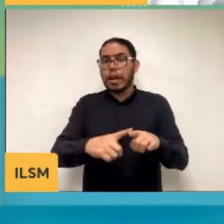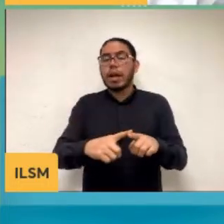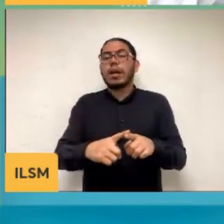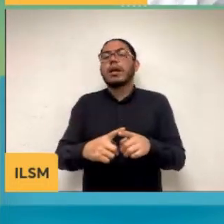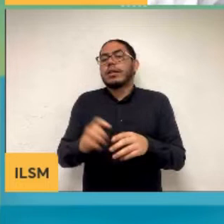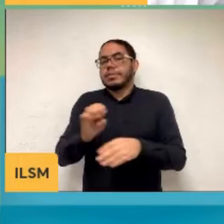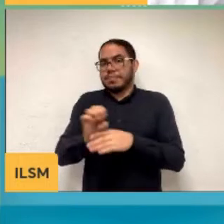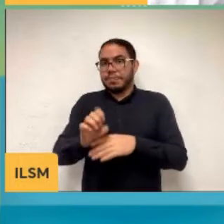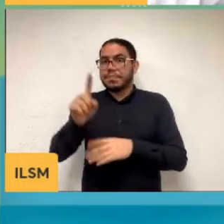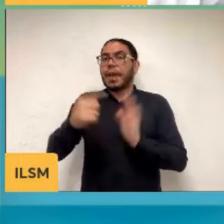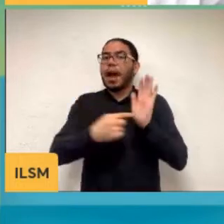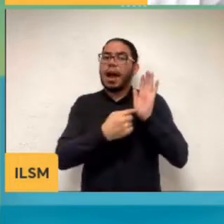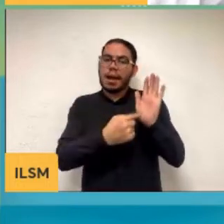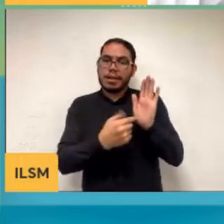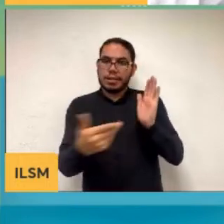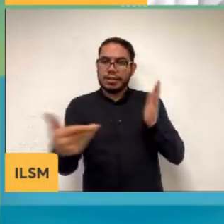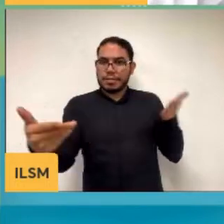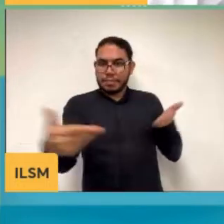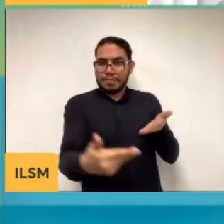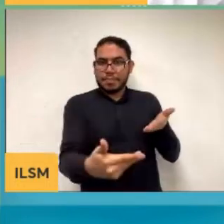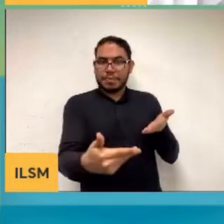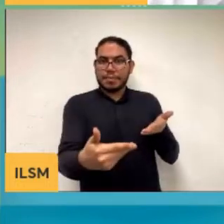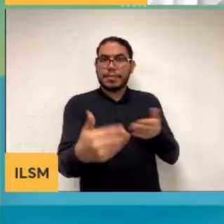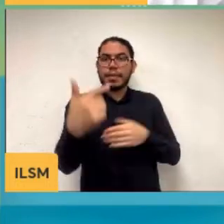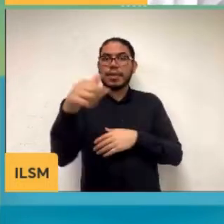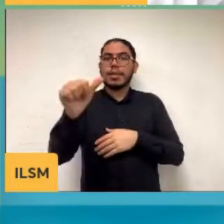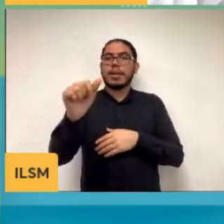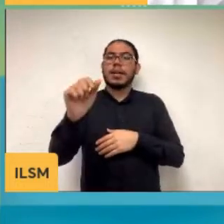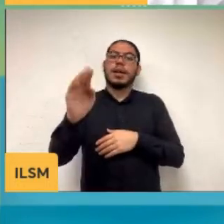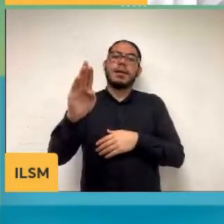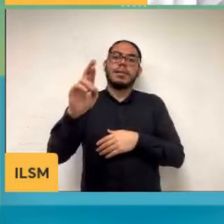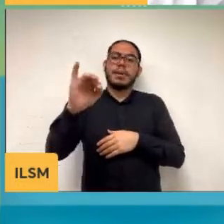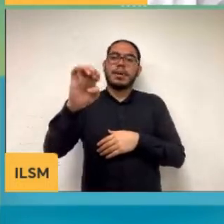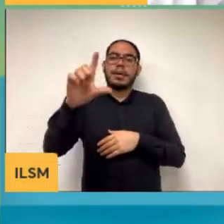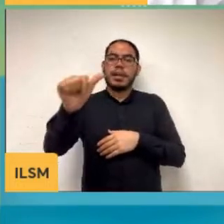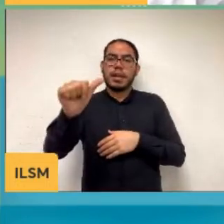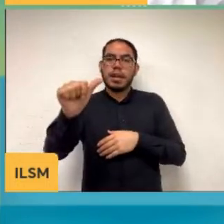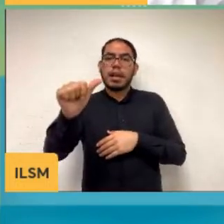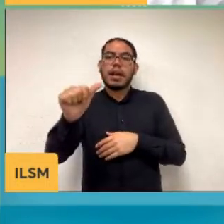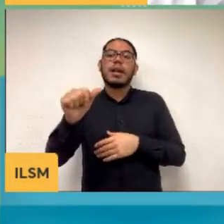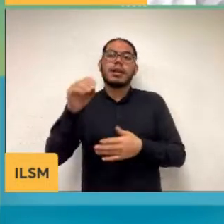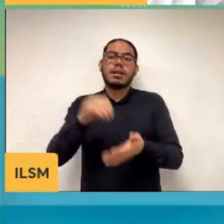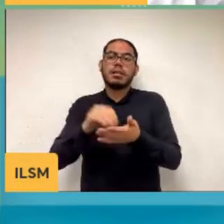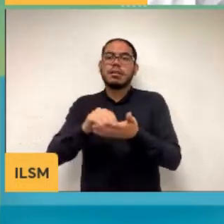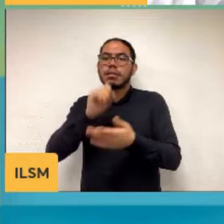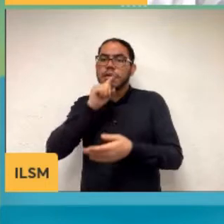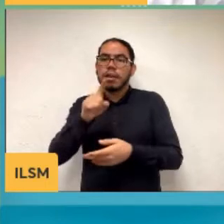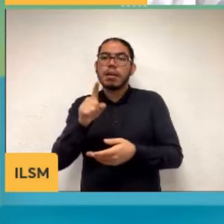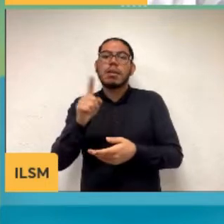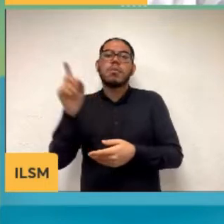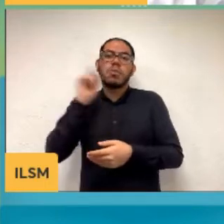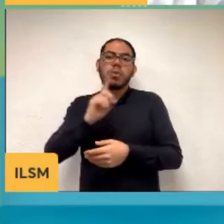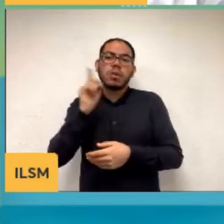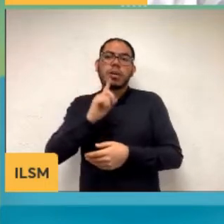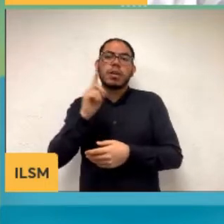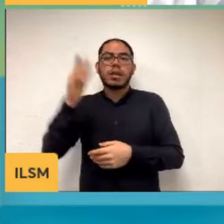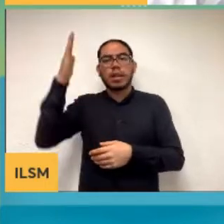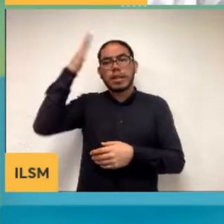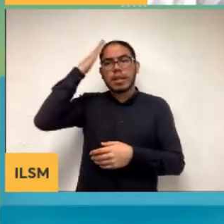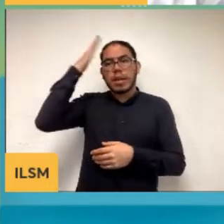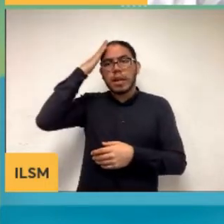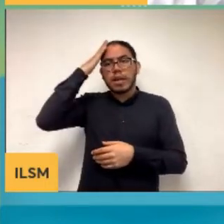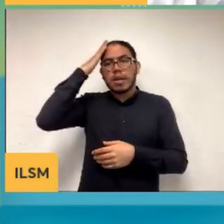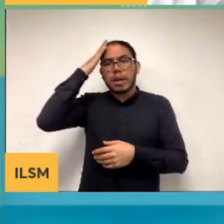vamos a presentarla. Gabriela Mitri está en campaña permanente por más mujeres en posiciones de liderazgo.